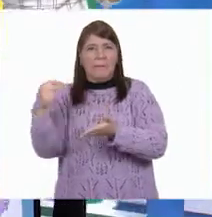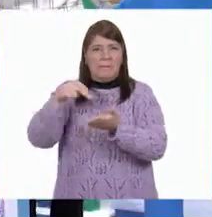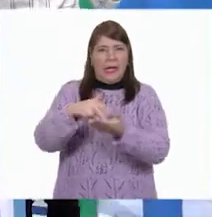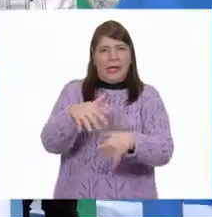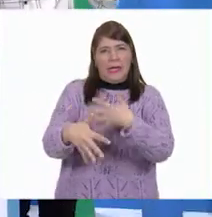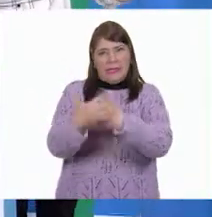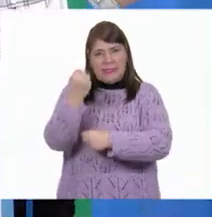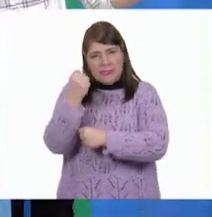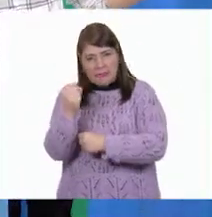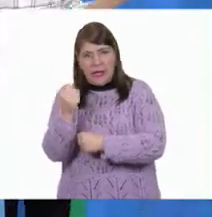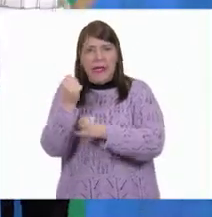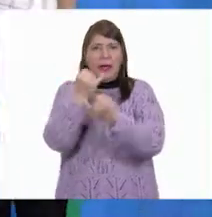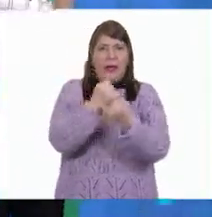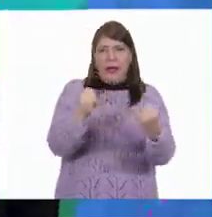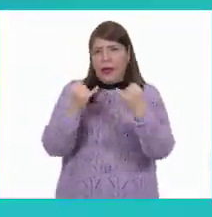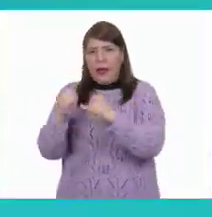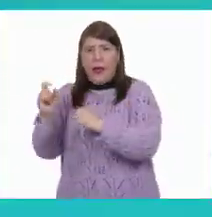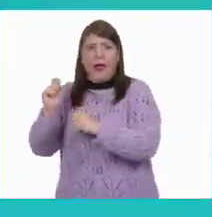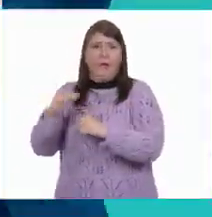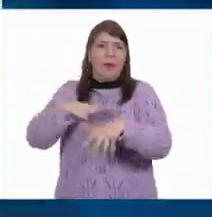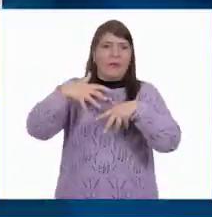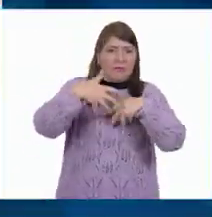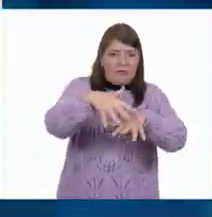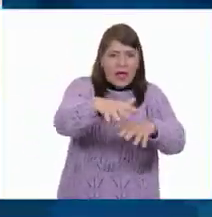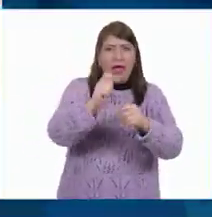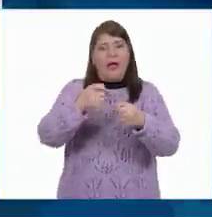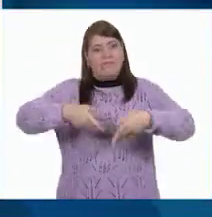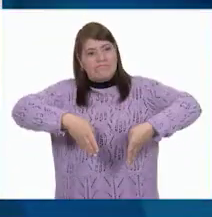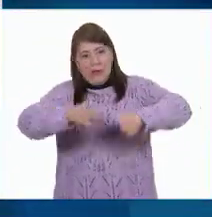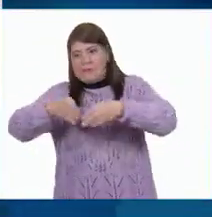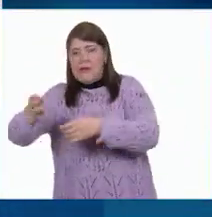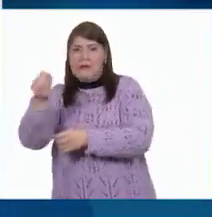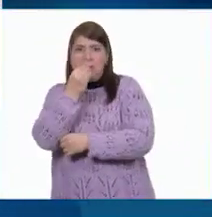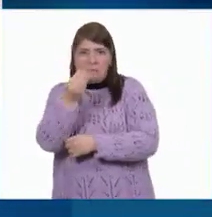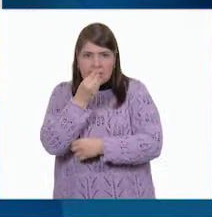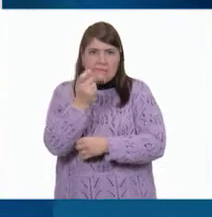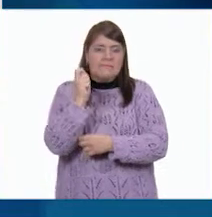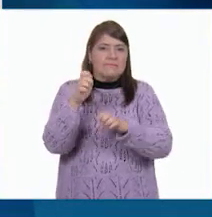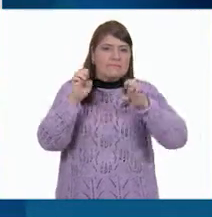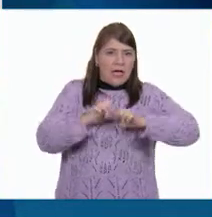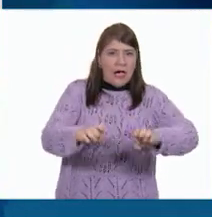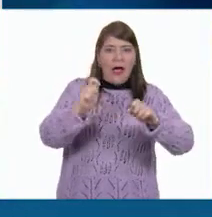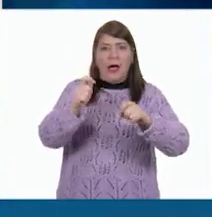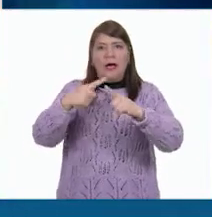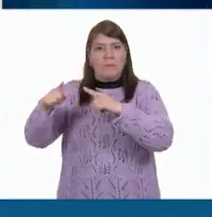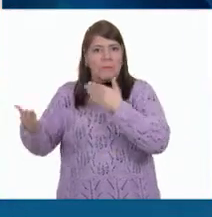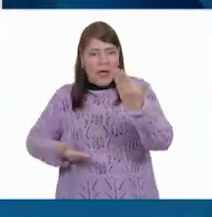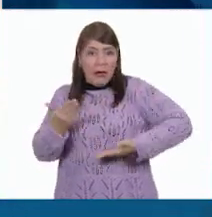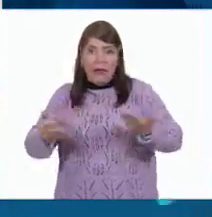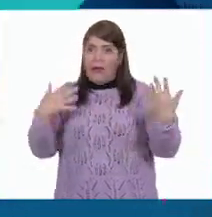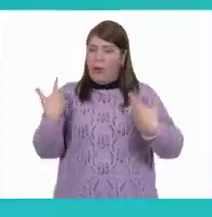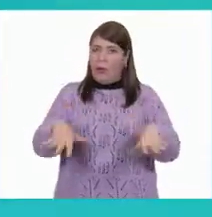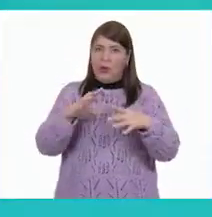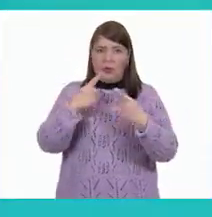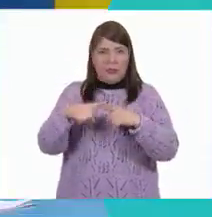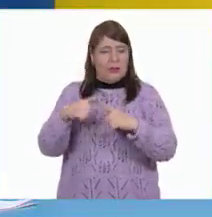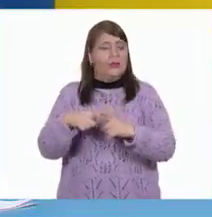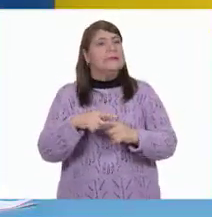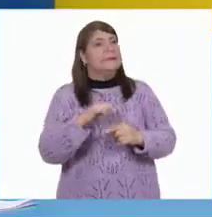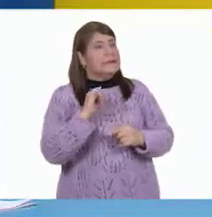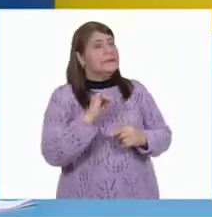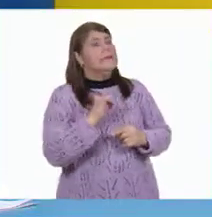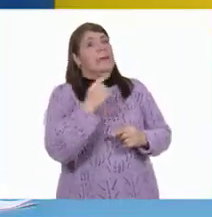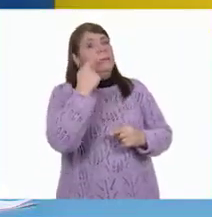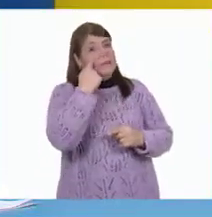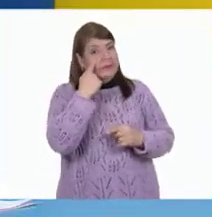desfiles, inauguraciones por aquí, por allá, banquetes, baile, bueno, de todo. Sí, wow. Sí, Retomemos